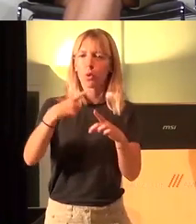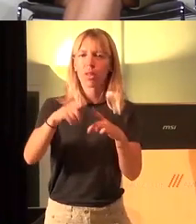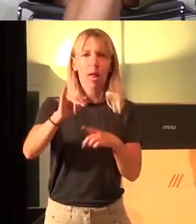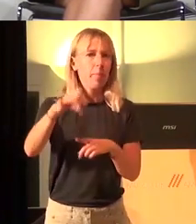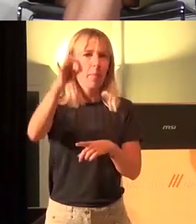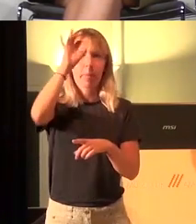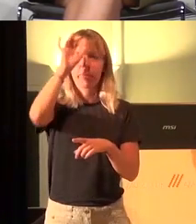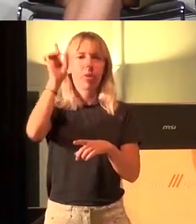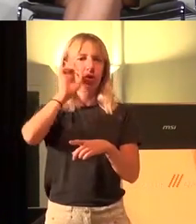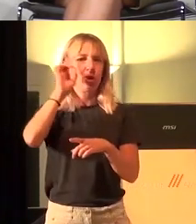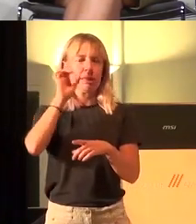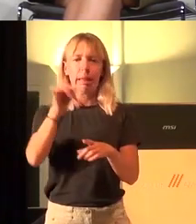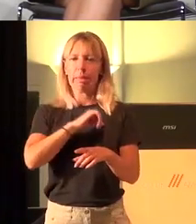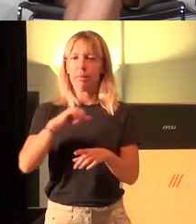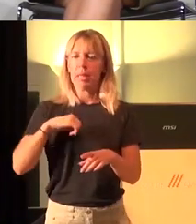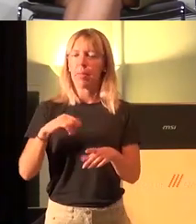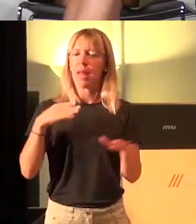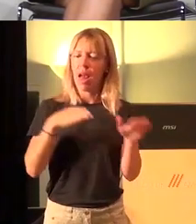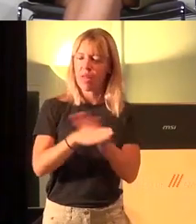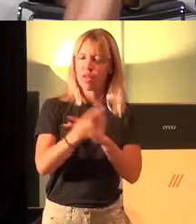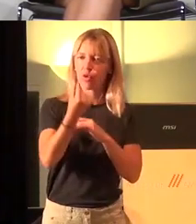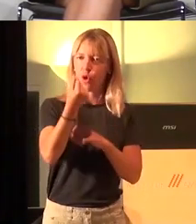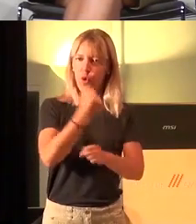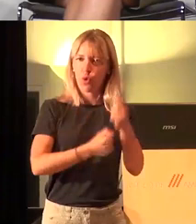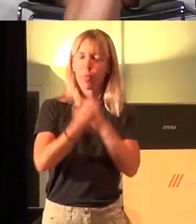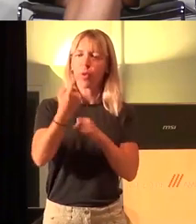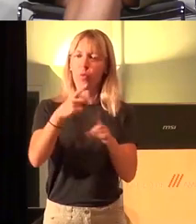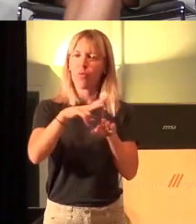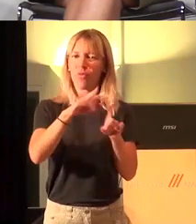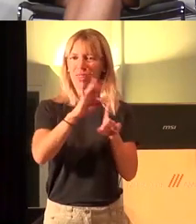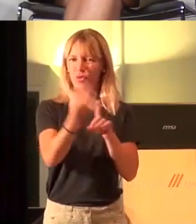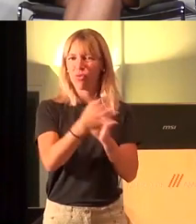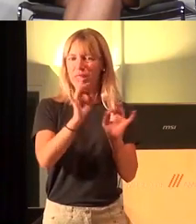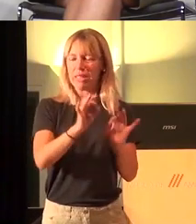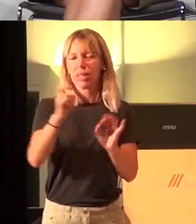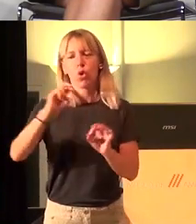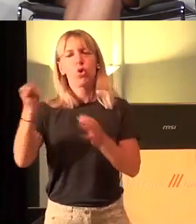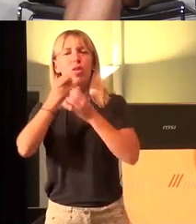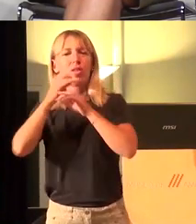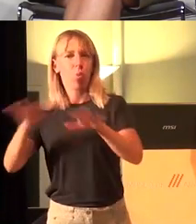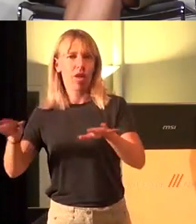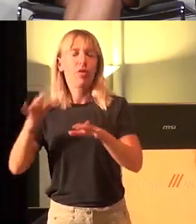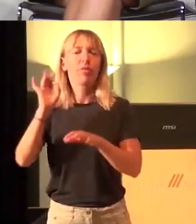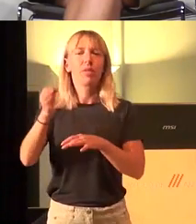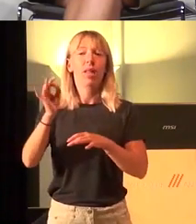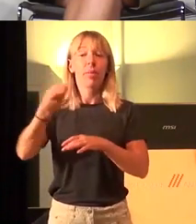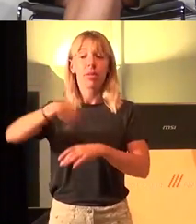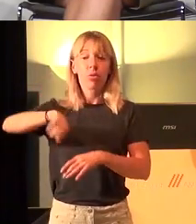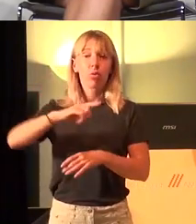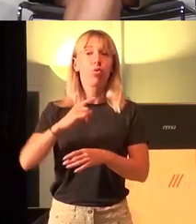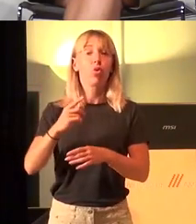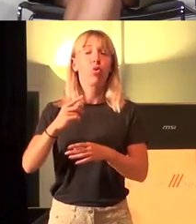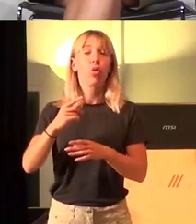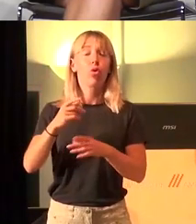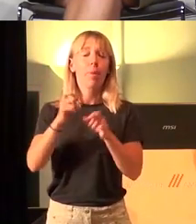uno no sabe. Independientemente del acceso económico, que era uno de los factores, otro era el de divulgación. Es que efectivamente para nosotros